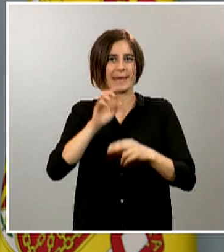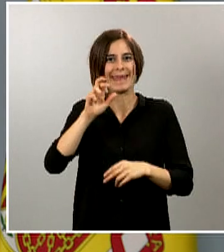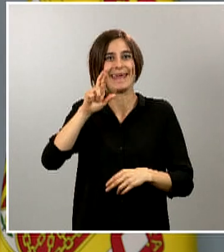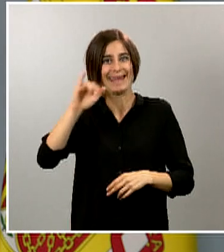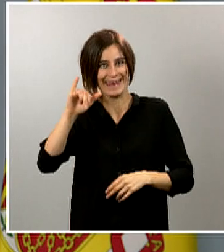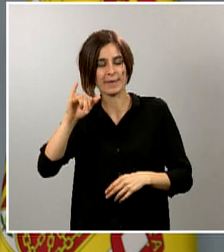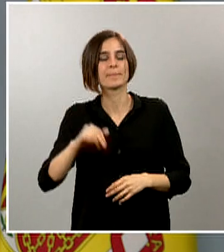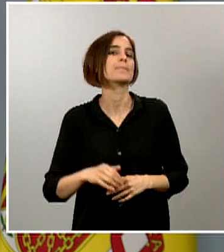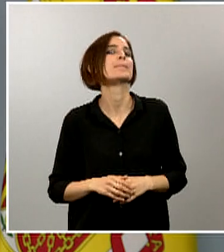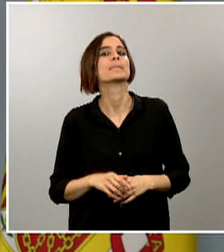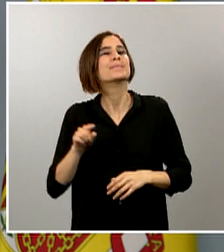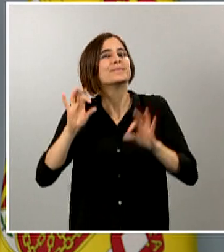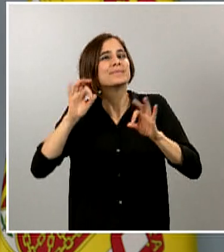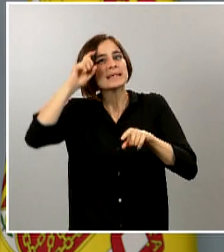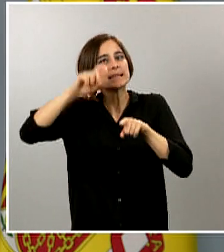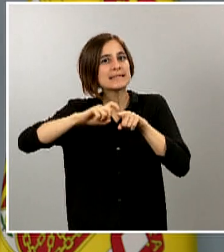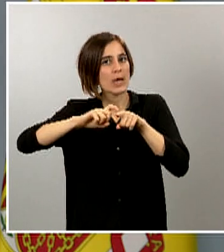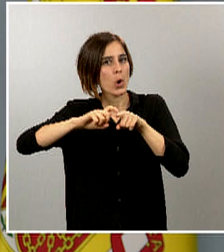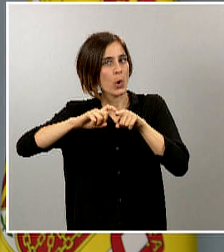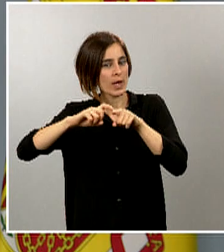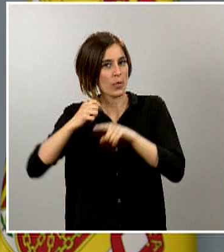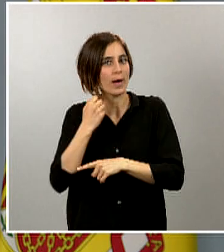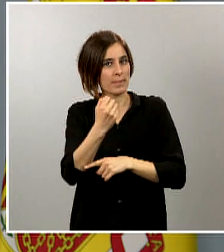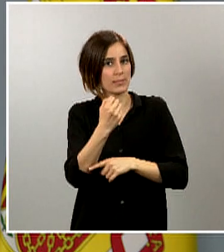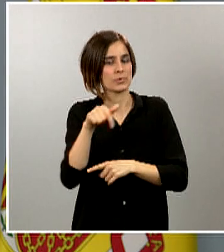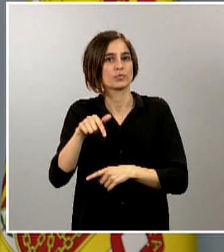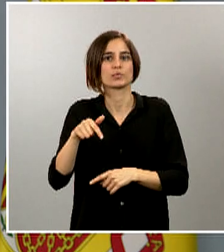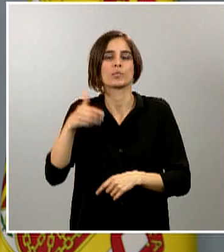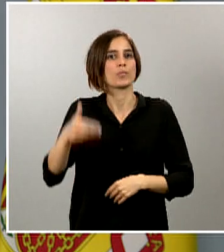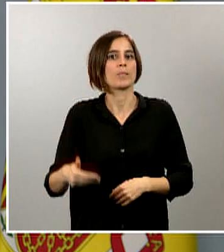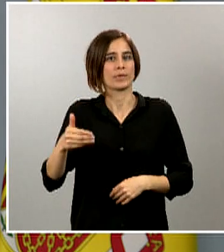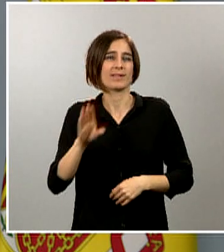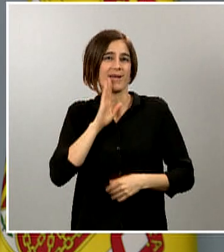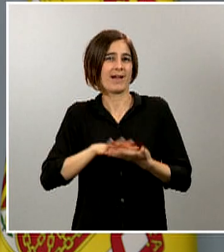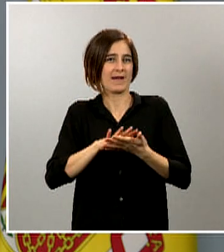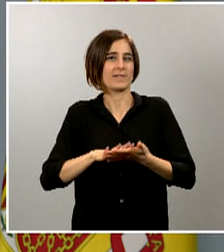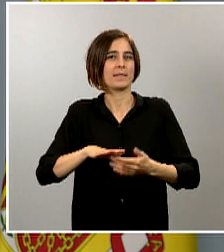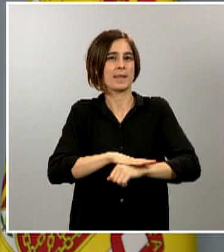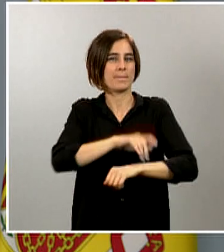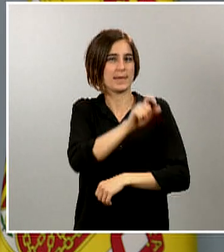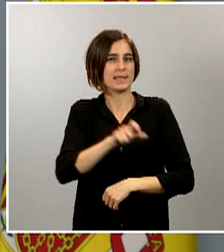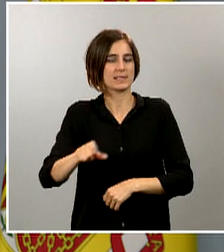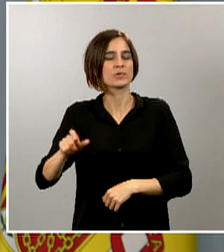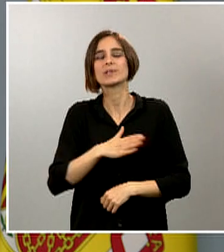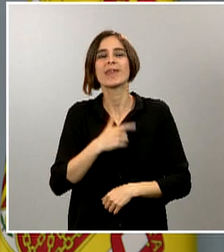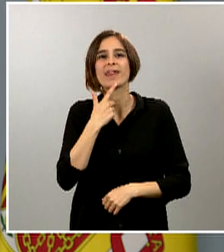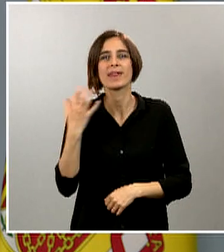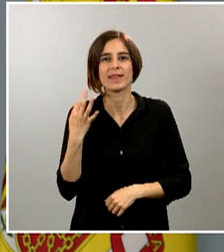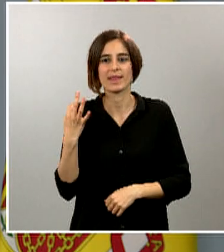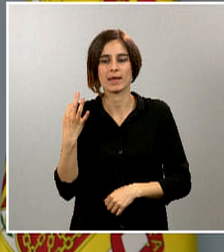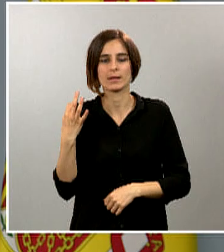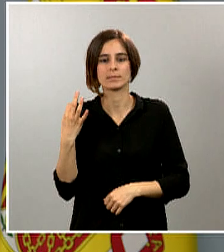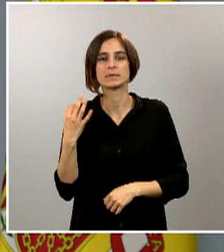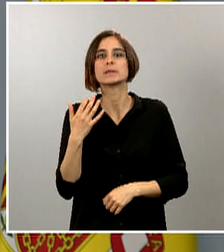algo muy importante, como también hacían referencia los ministros, en el sentido de dar ese apoyo necesario y preciso